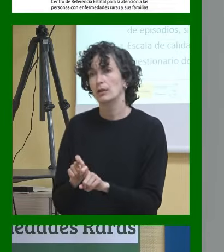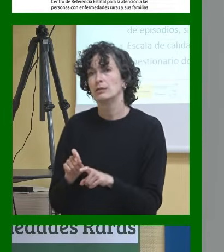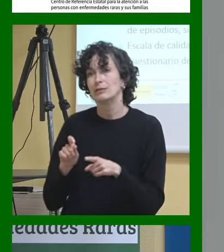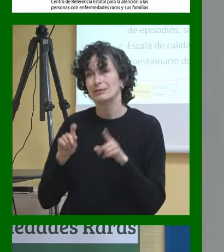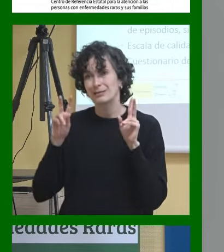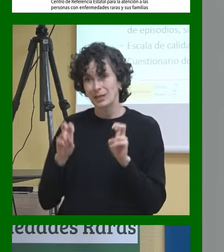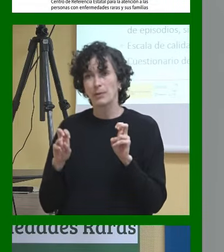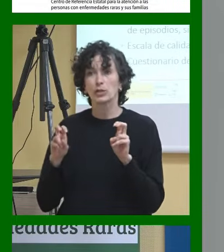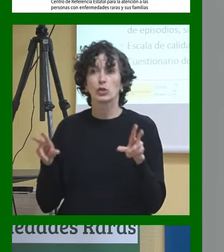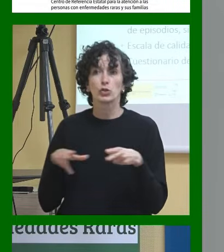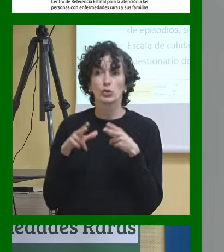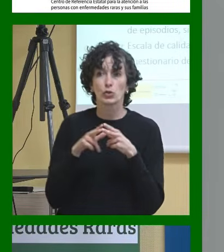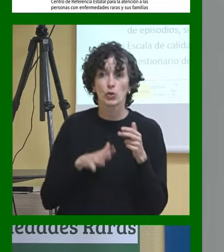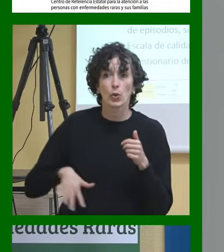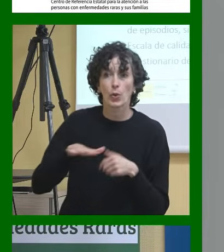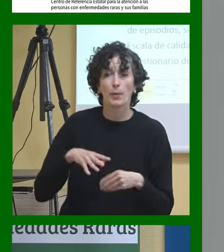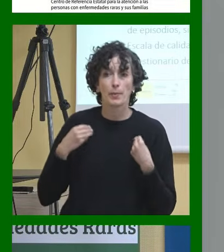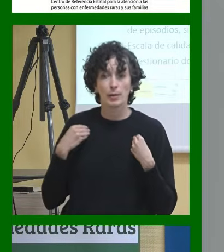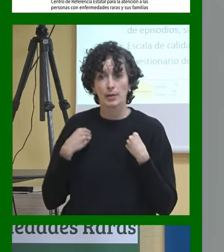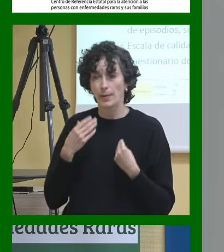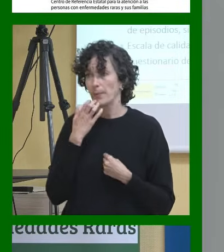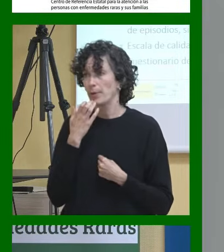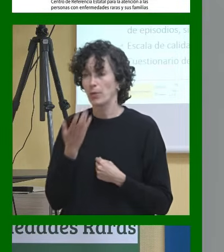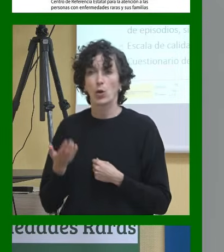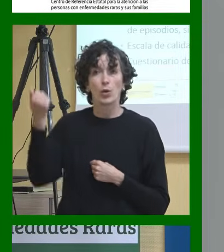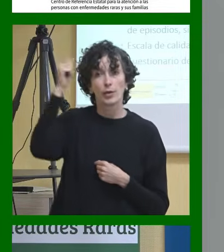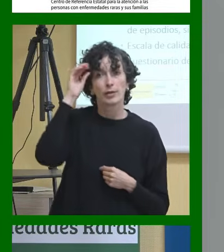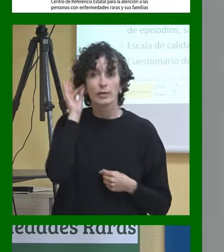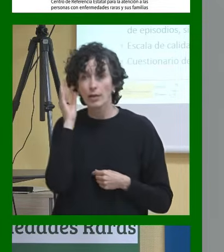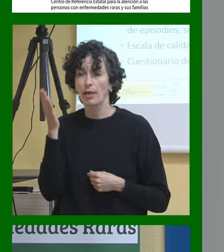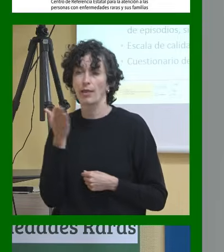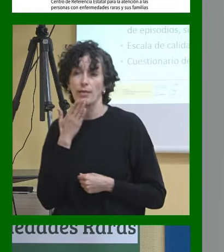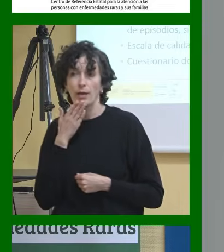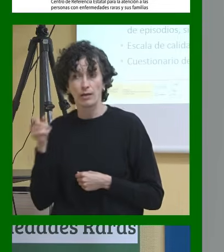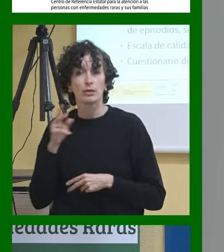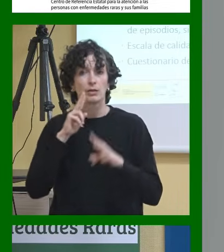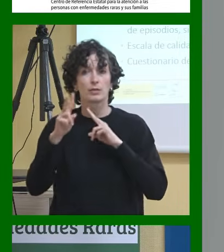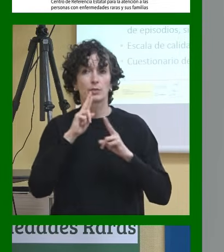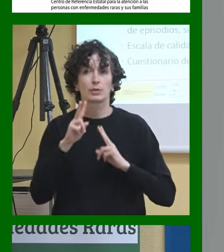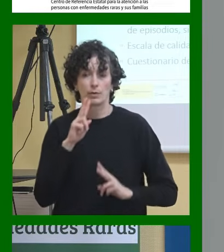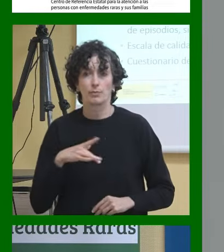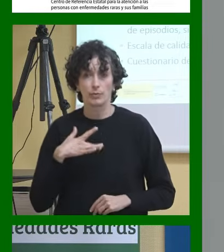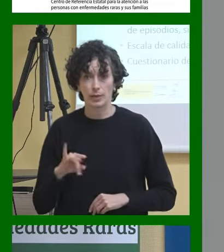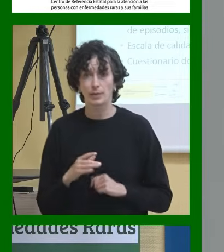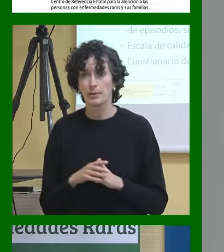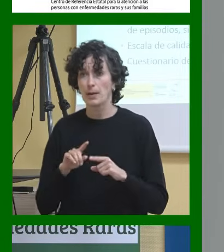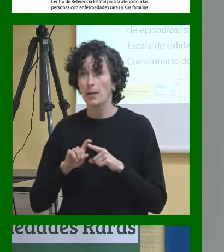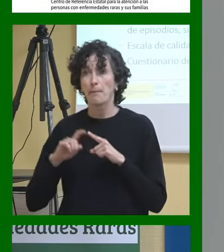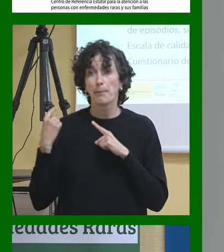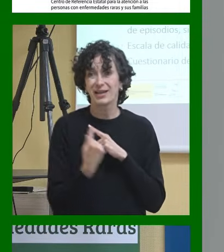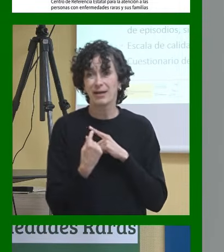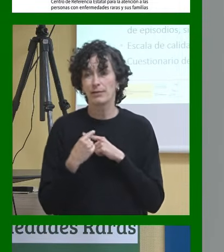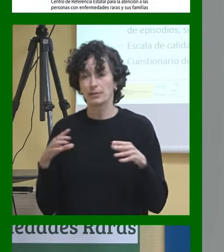variables sociodemográficas del menor, como eran el sexo, era la edad. Recogimos diferentes variables relativas